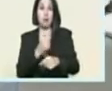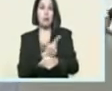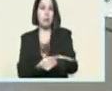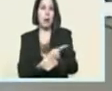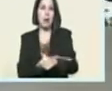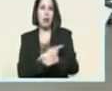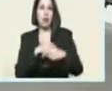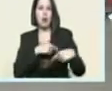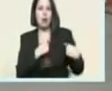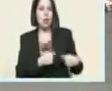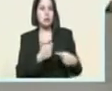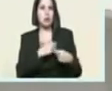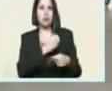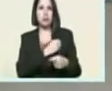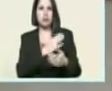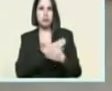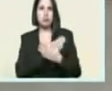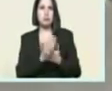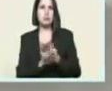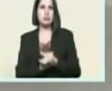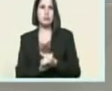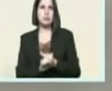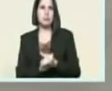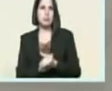hermano, de corazón.